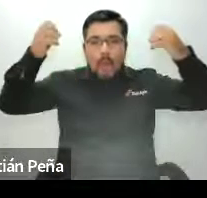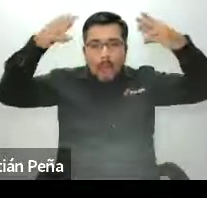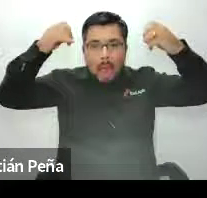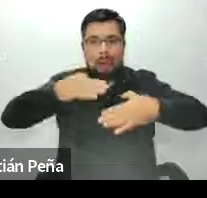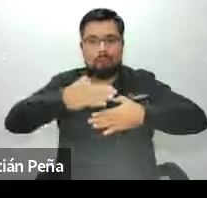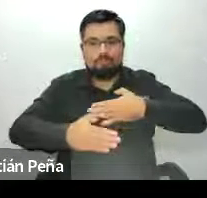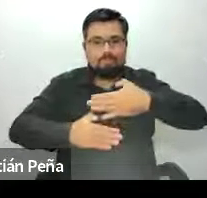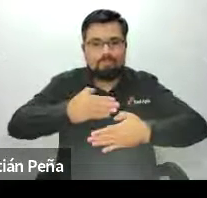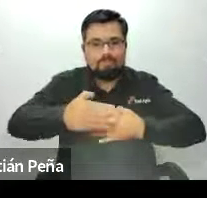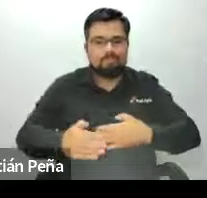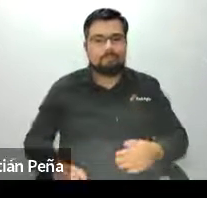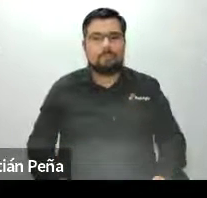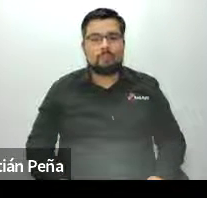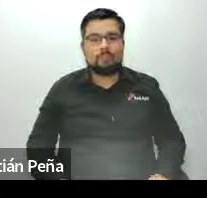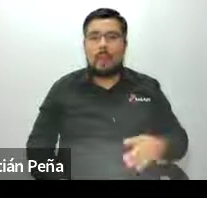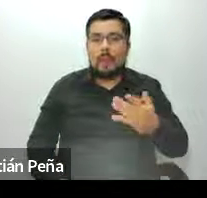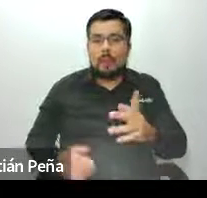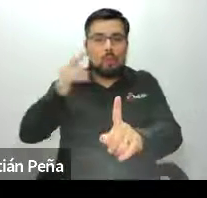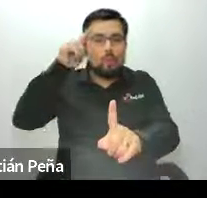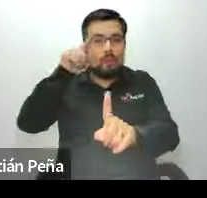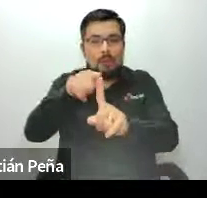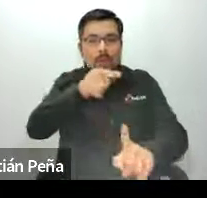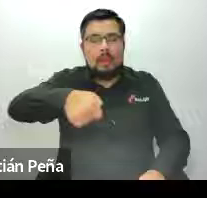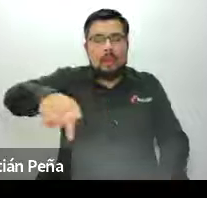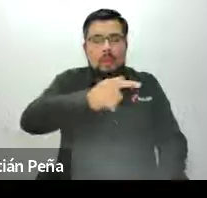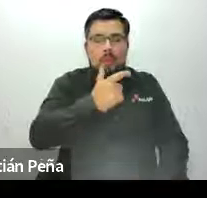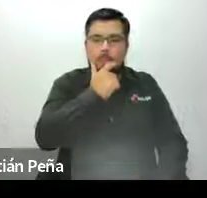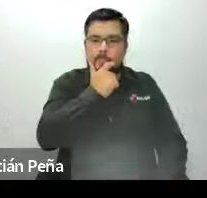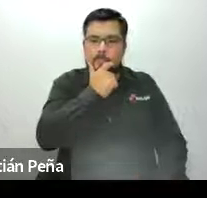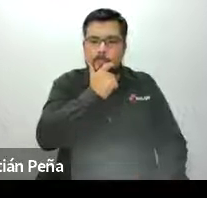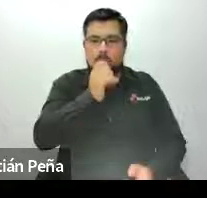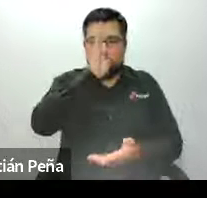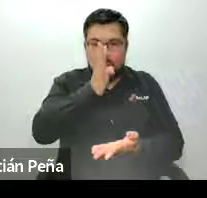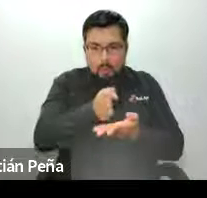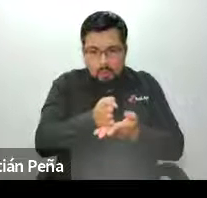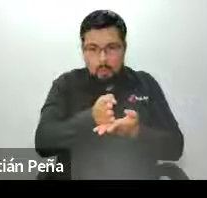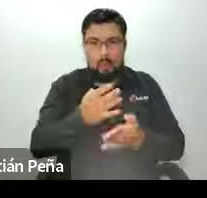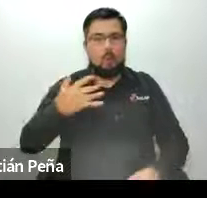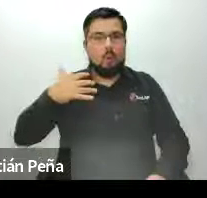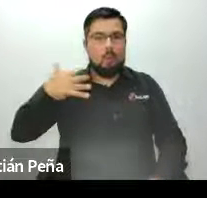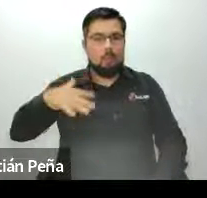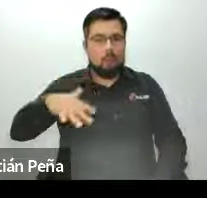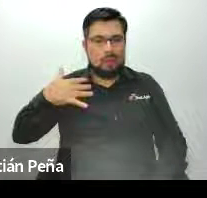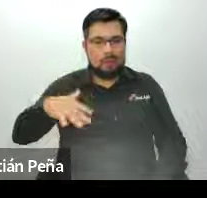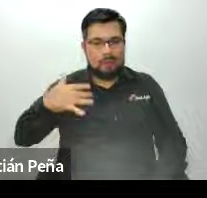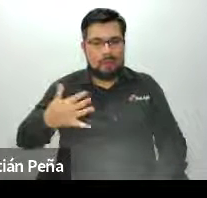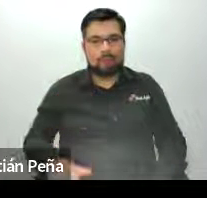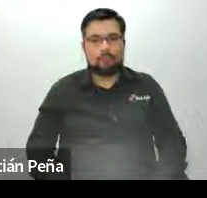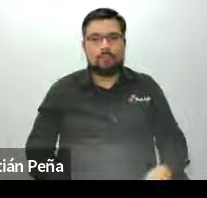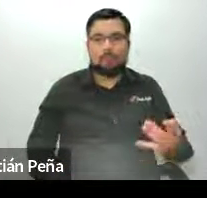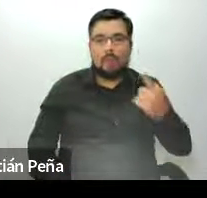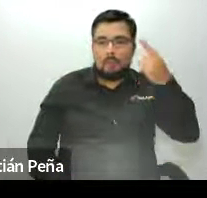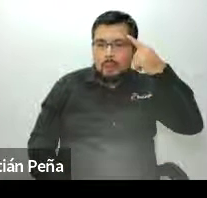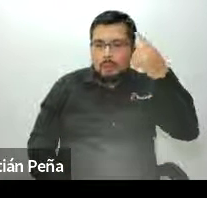aprendizaje que nosotros hemos definido como relevantes y pertinentes, considerando la realidad de estudiantes con